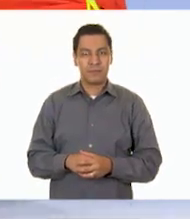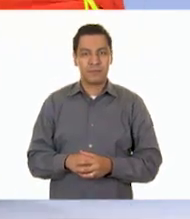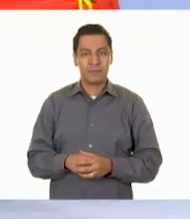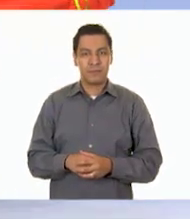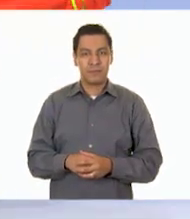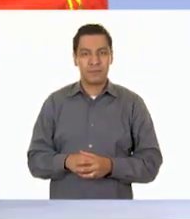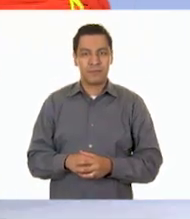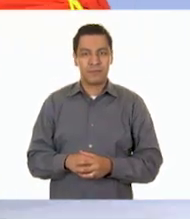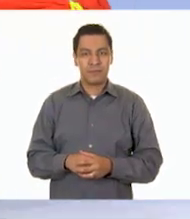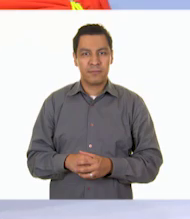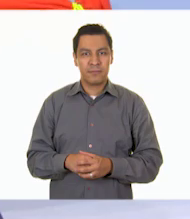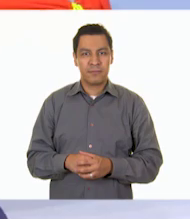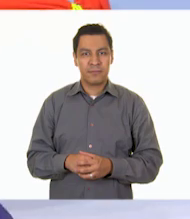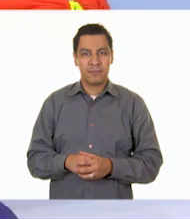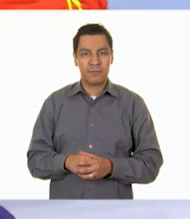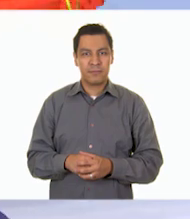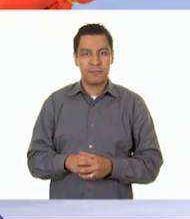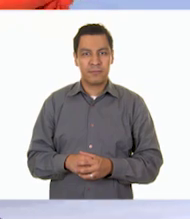pelota